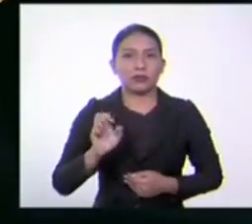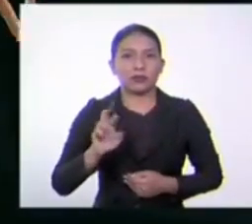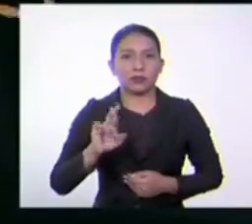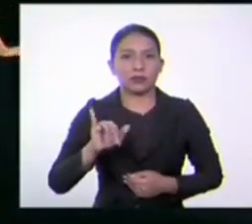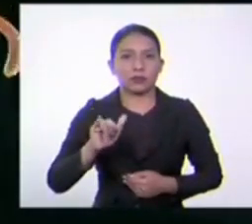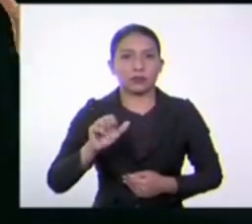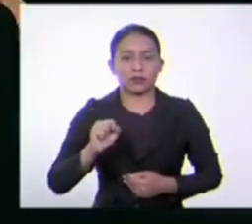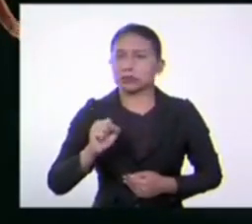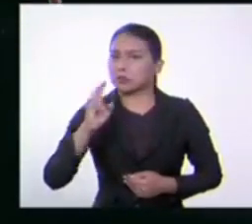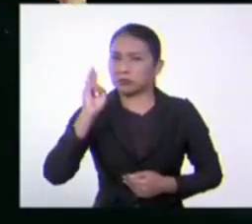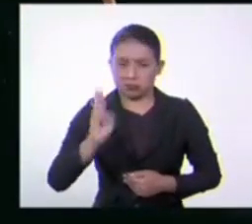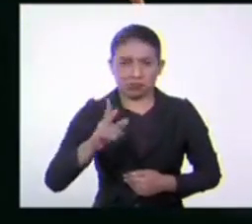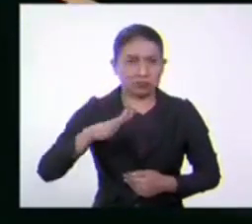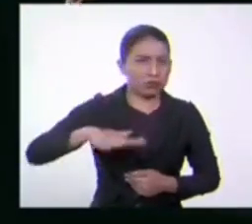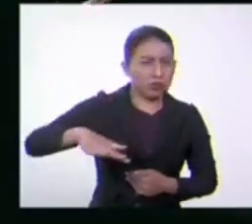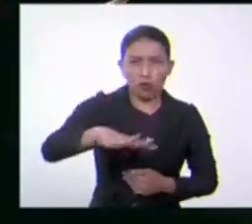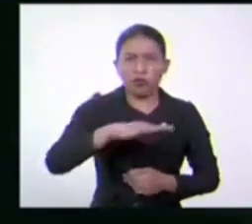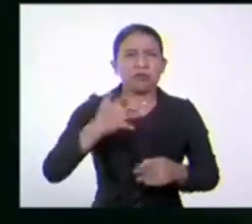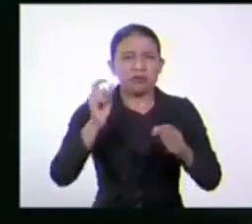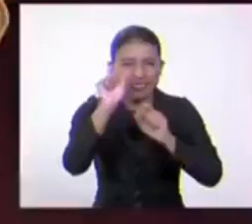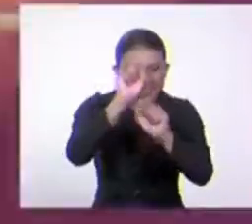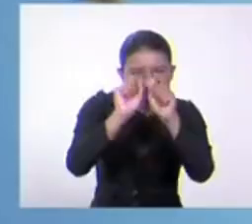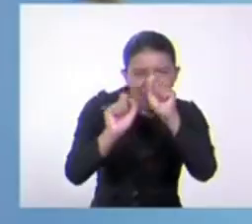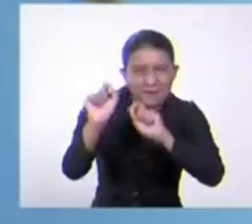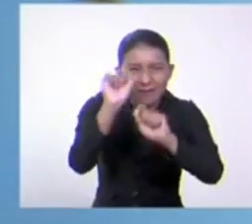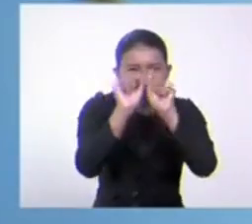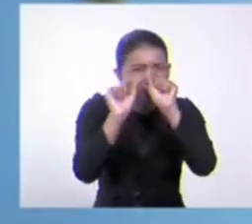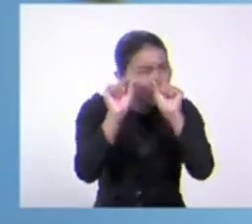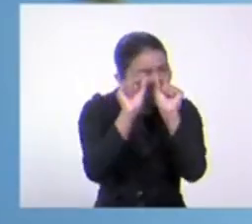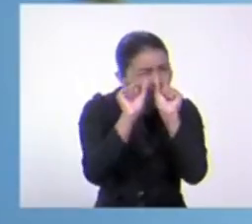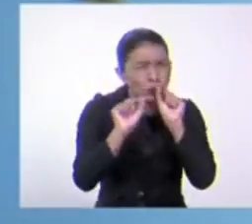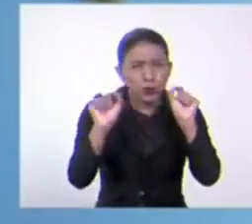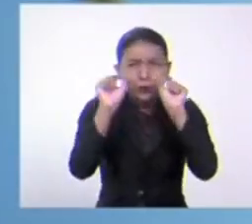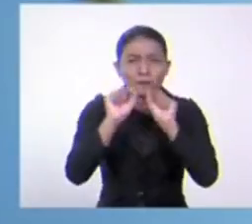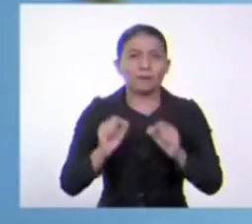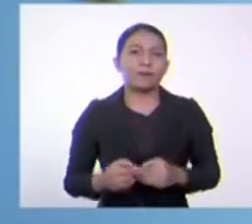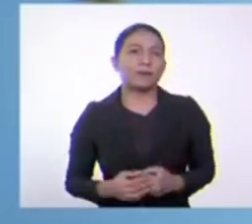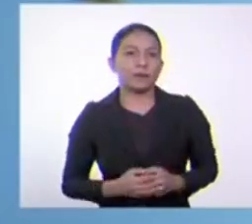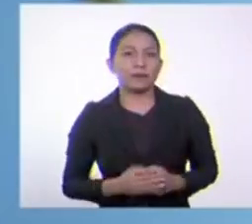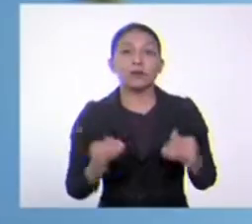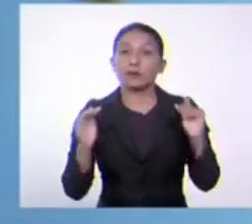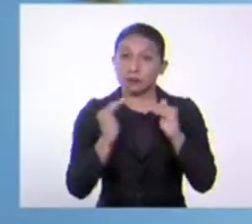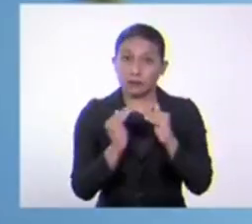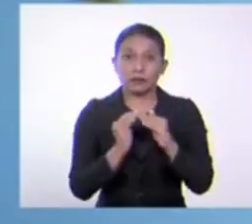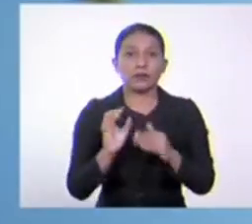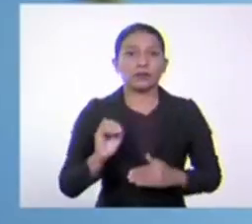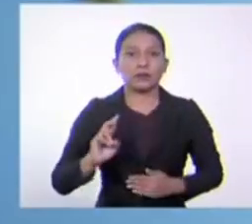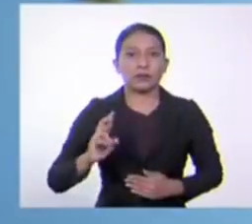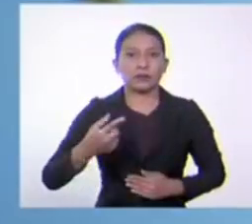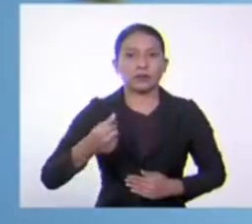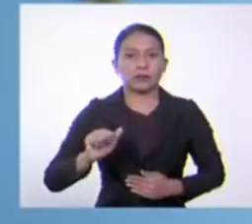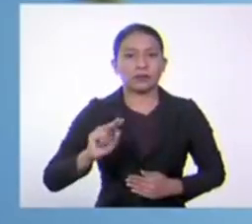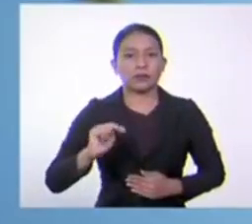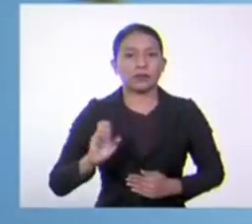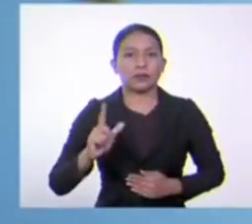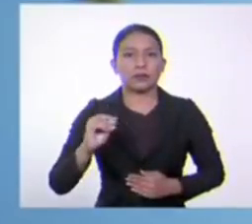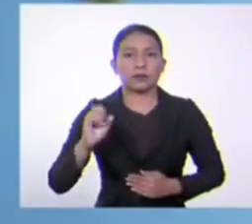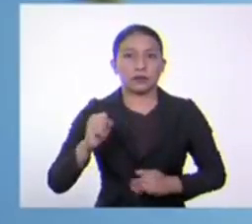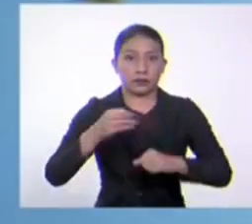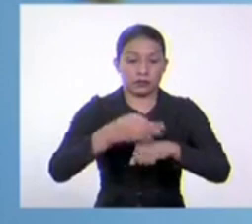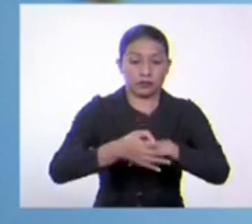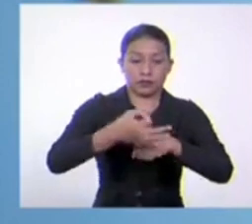mismo reino de las bacterias. Aparte de ello, los organelos que conforman a las